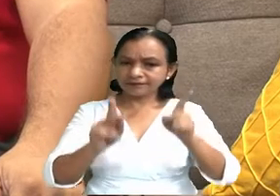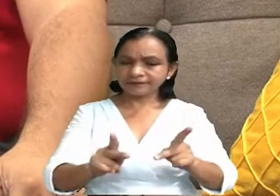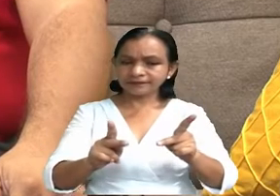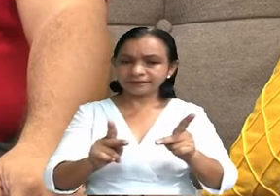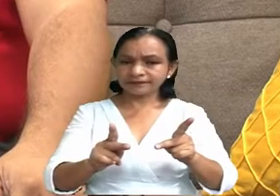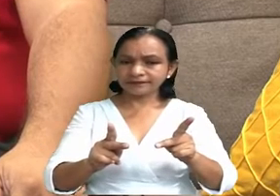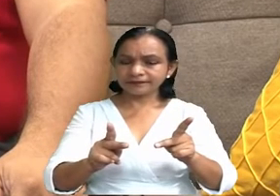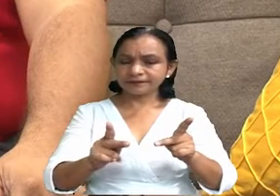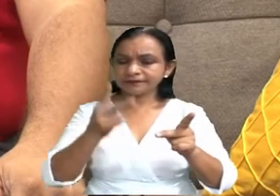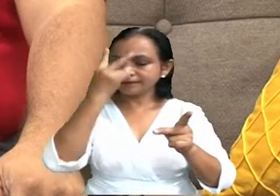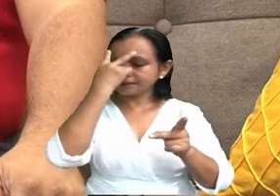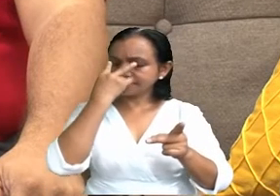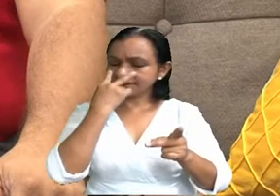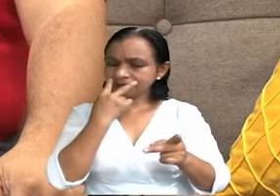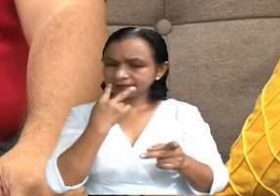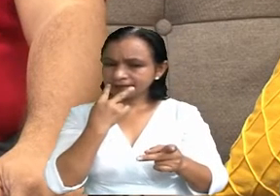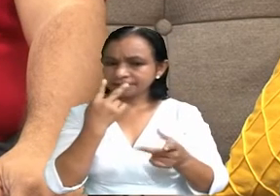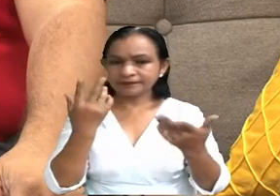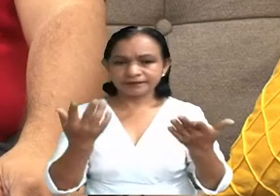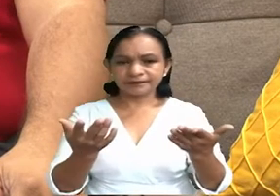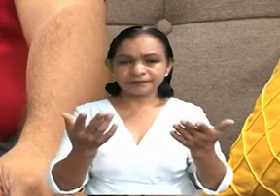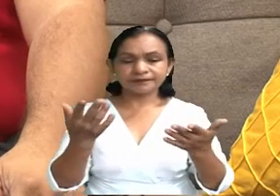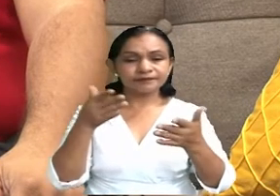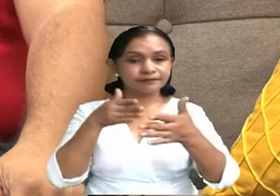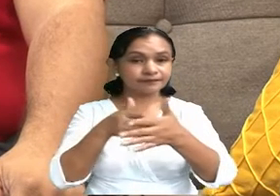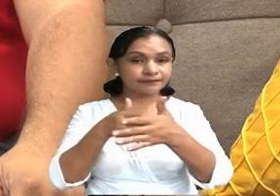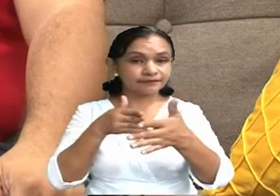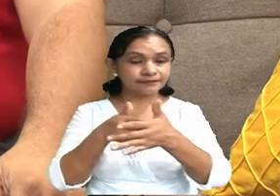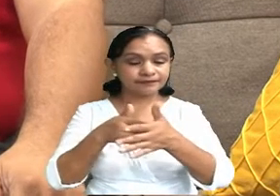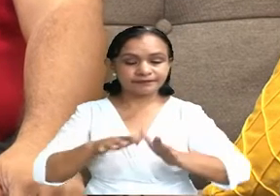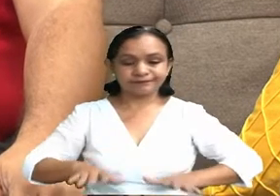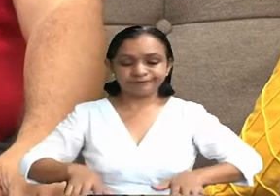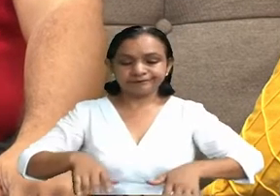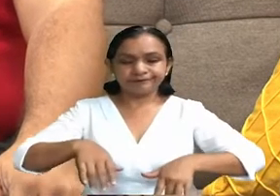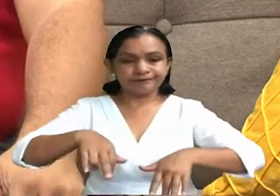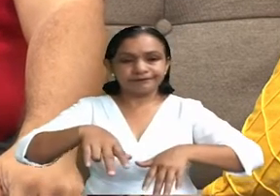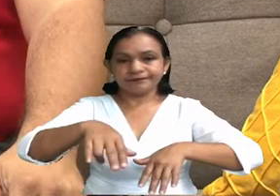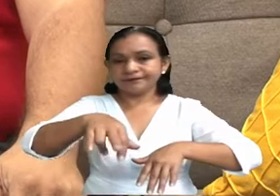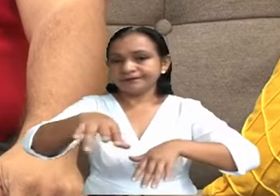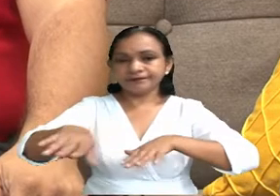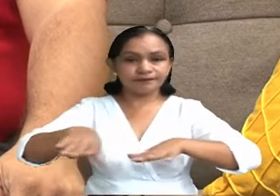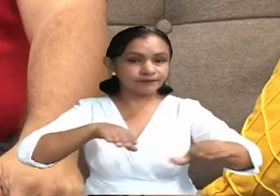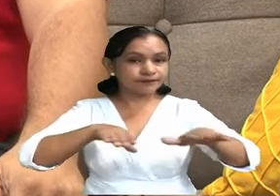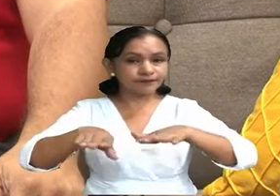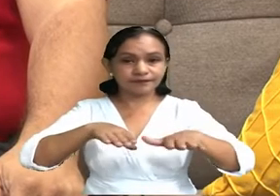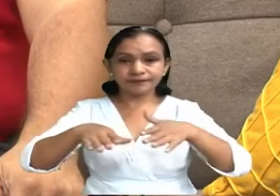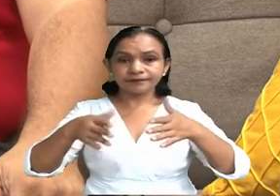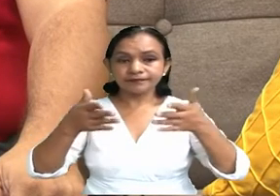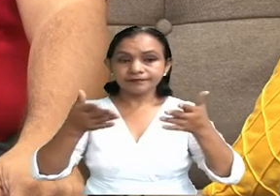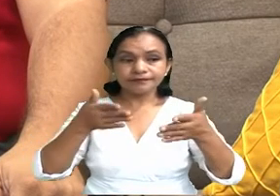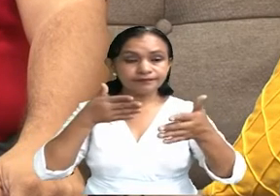lo mejor son ciegas, pero también presentan una limitación motriz, ¿verdad? Entonces,